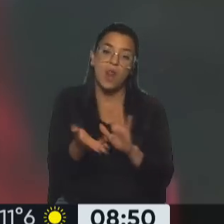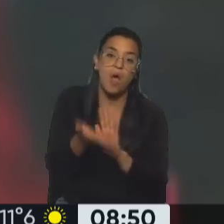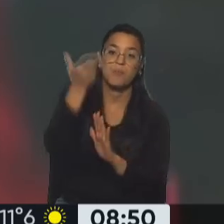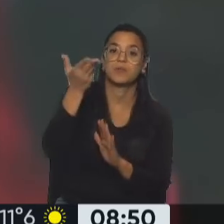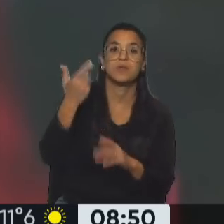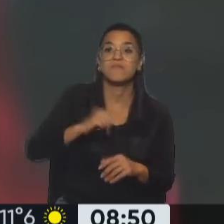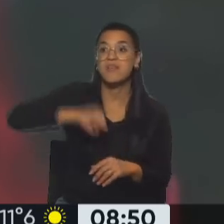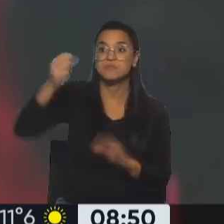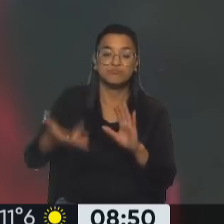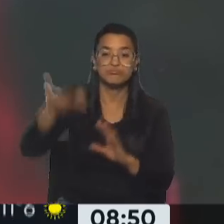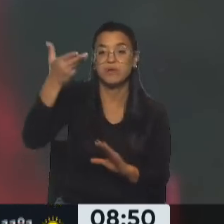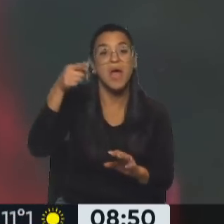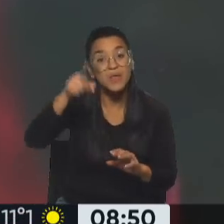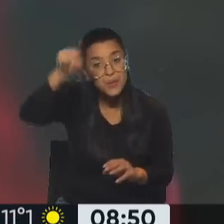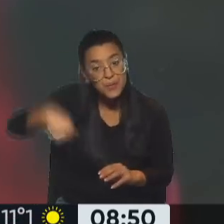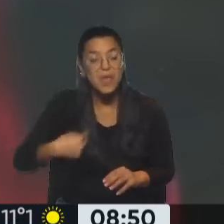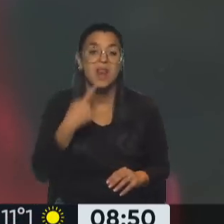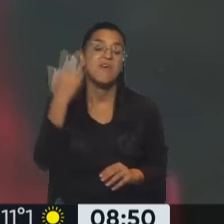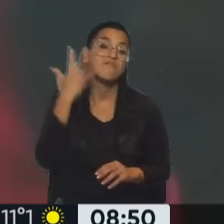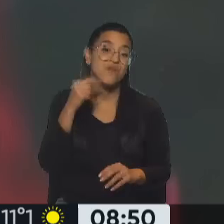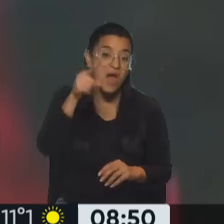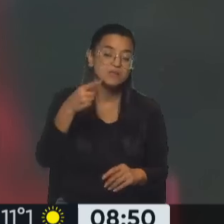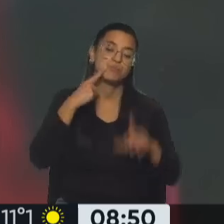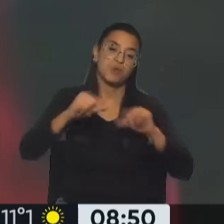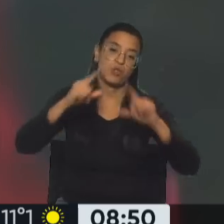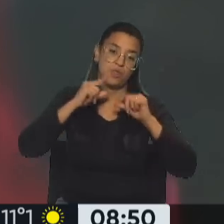el ritmo de la inflación está provocando en Francia